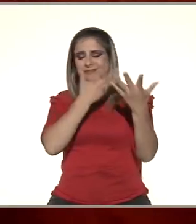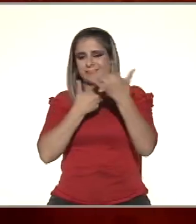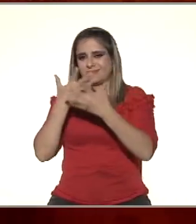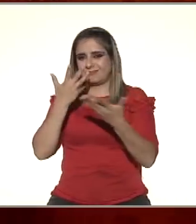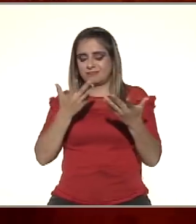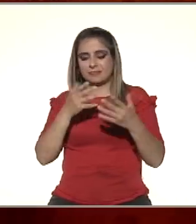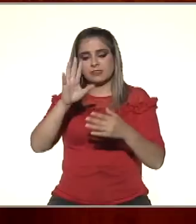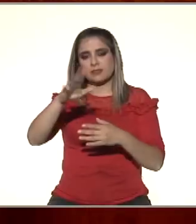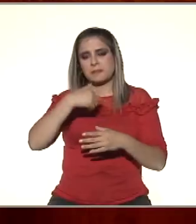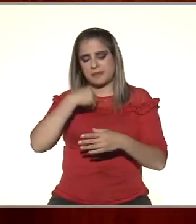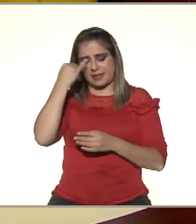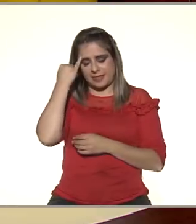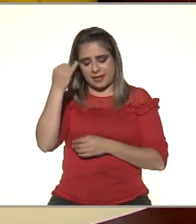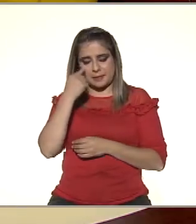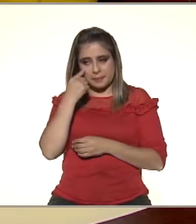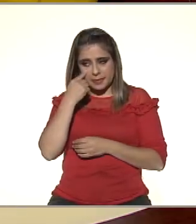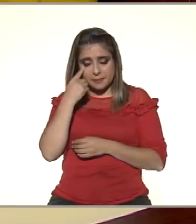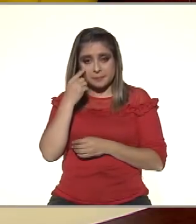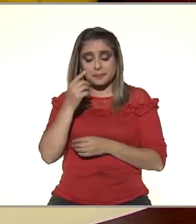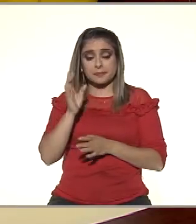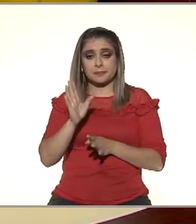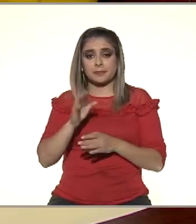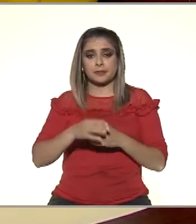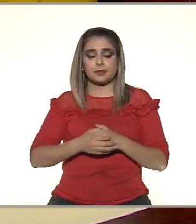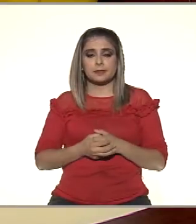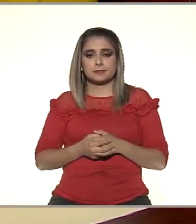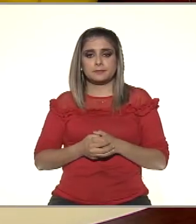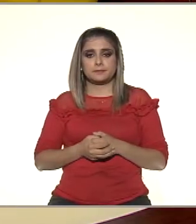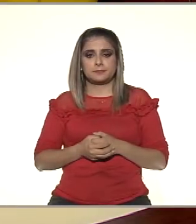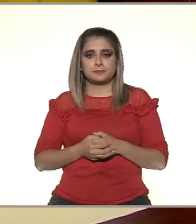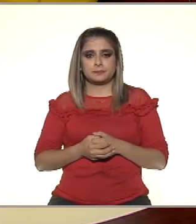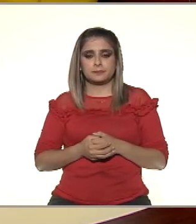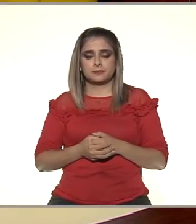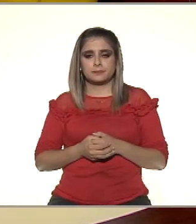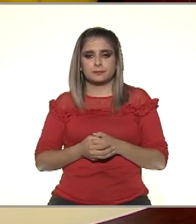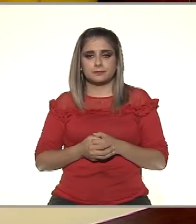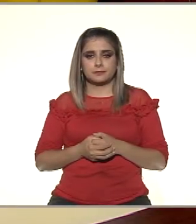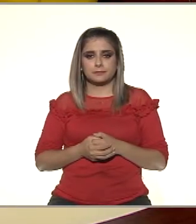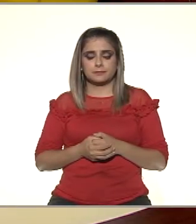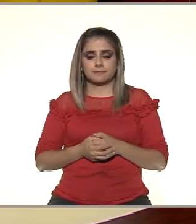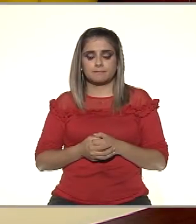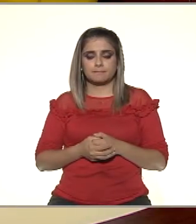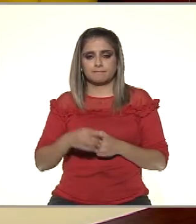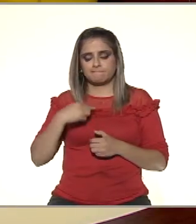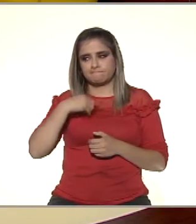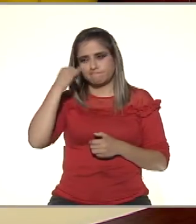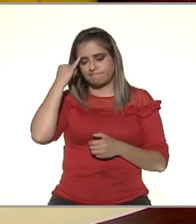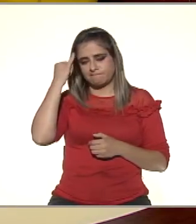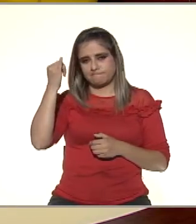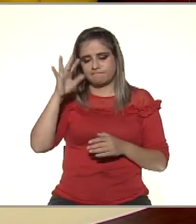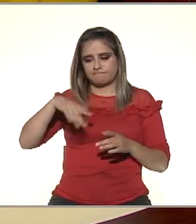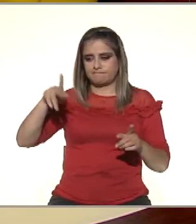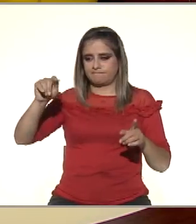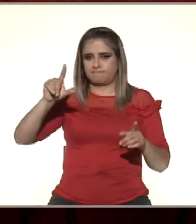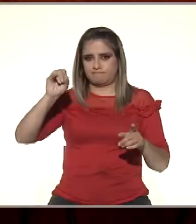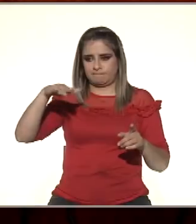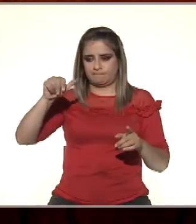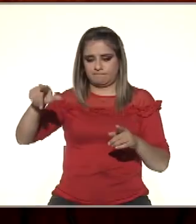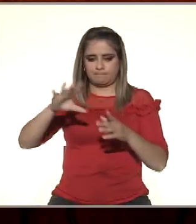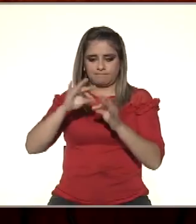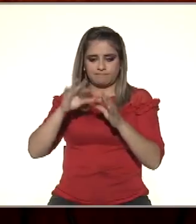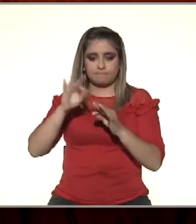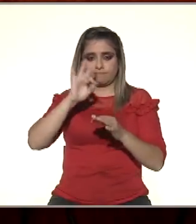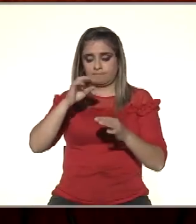igual algo, ¿no? Creo que sí, por un lado, un panorama muy idóneo me parece lo que comentaba Paloma. Si